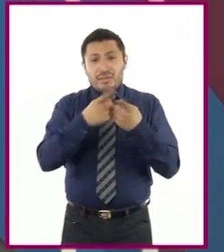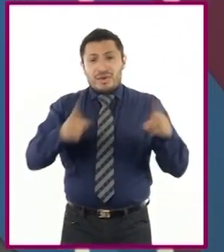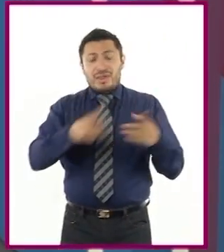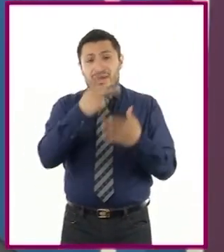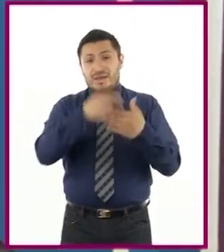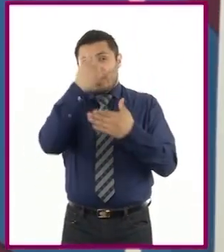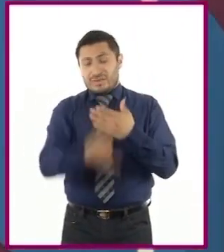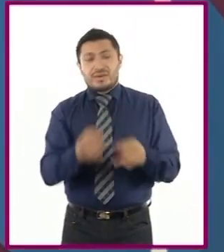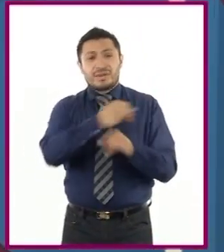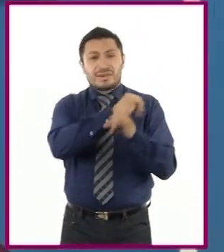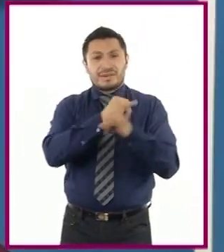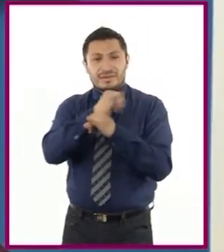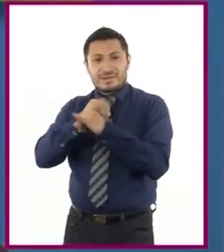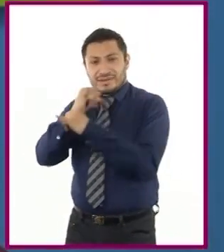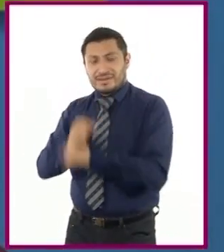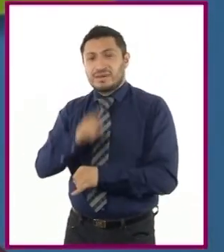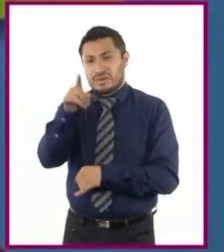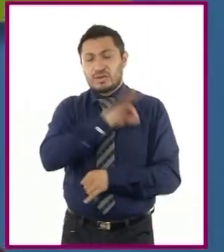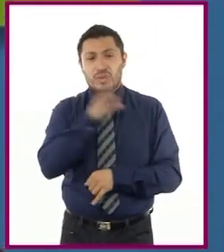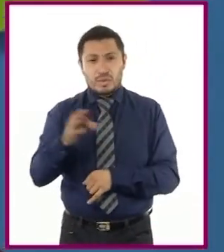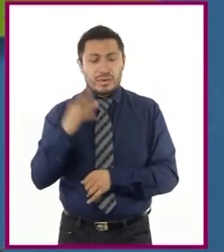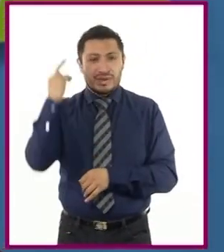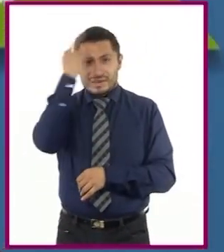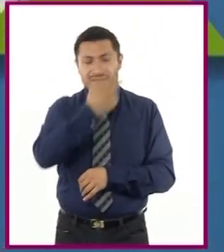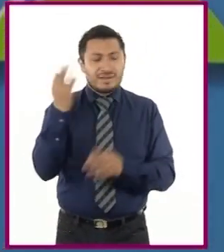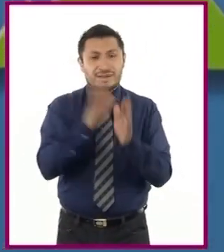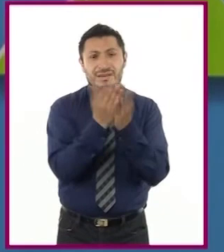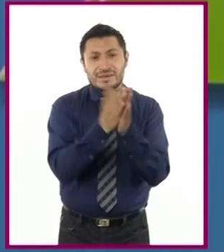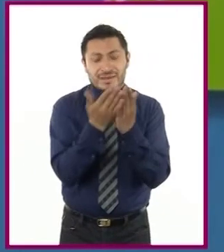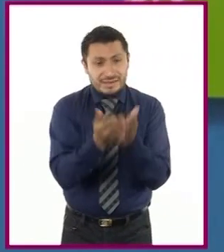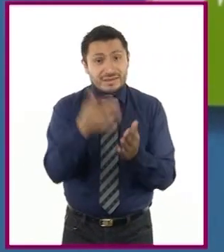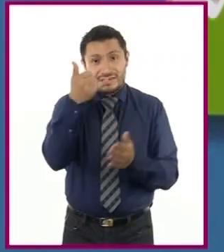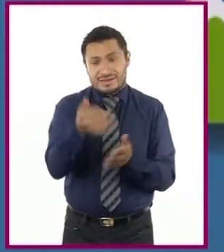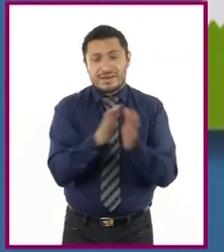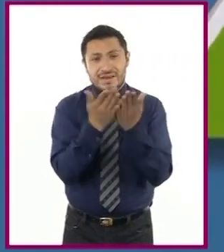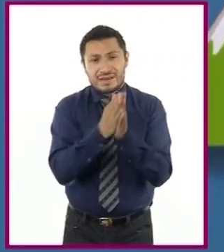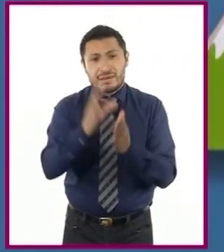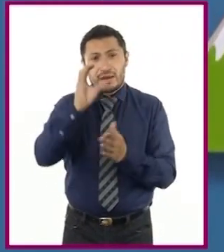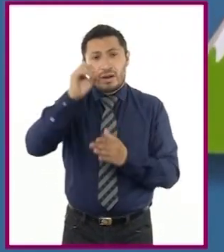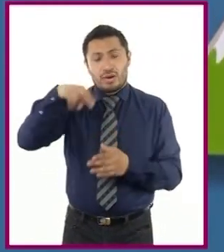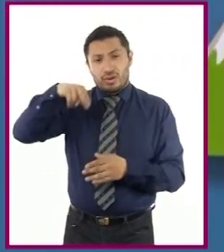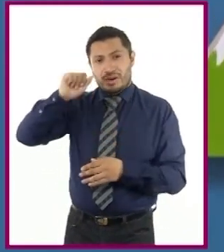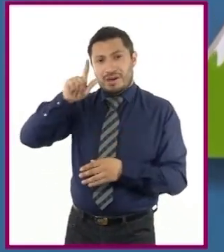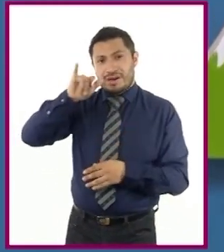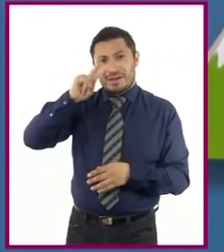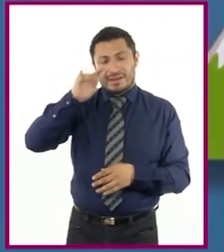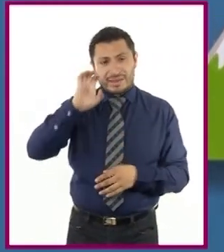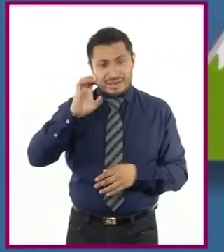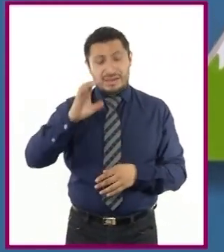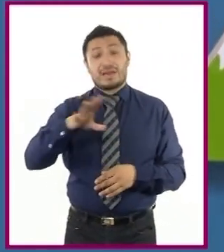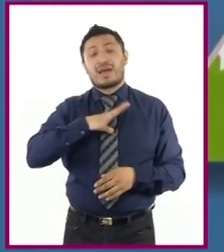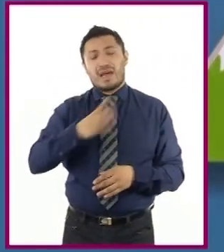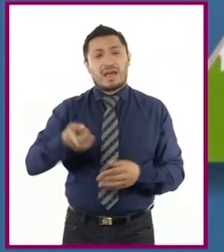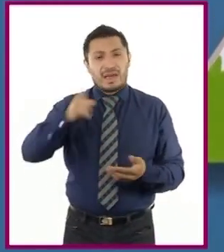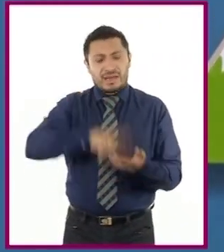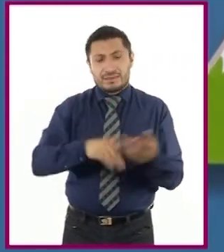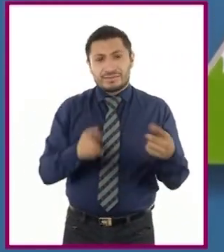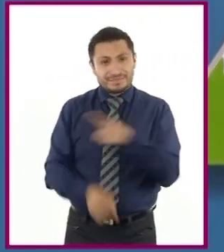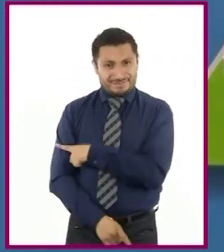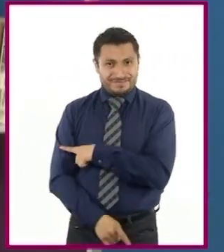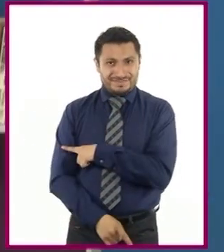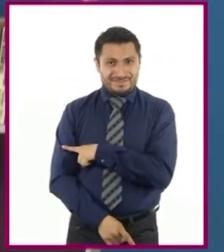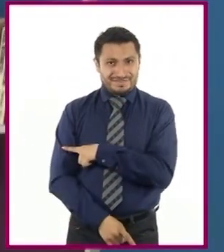proyecto de investigación, la pueden consultar en su libro de texto y en los libros de CONALITEC, disponibles en la siguiente